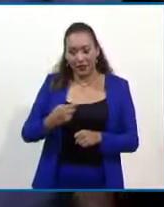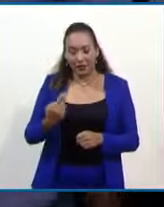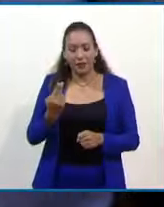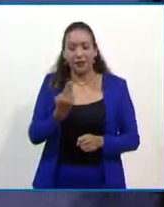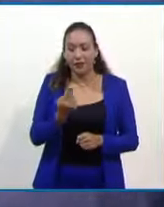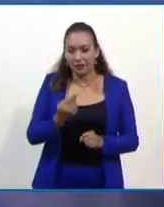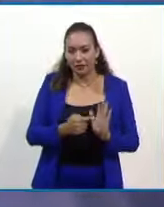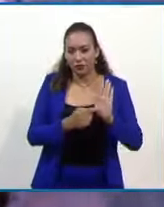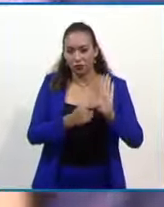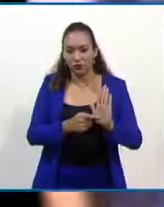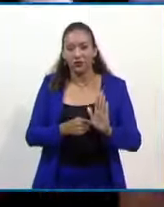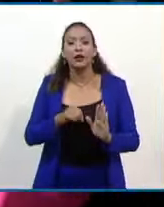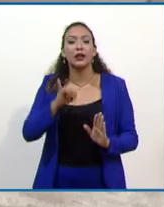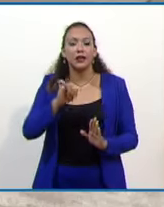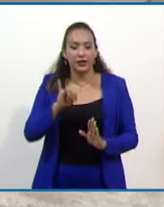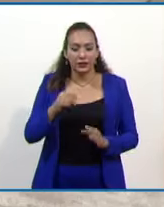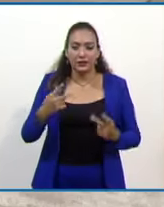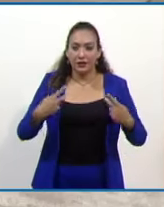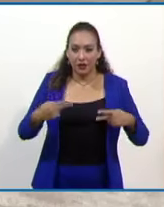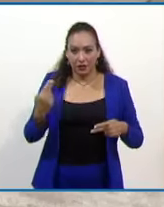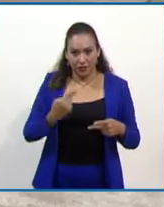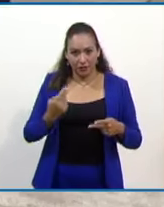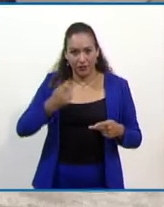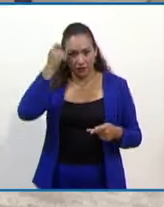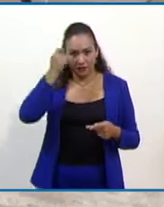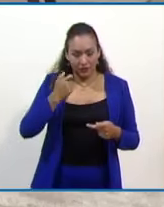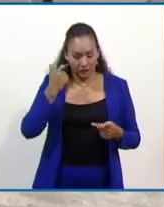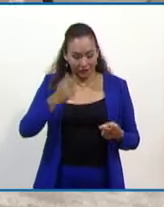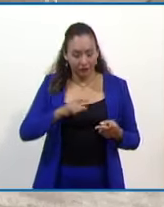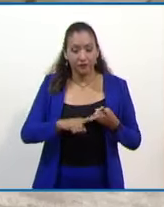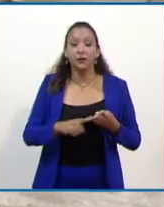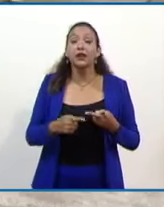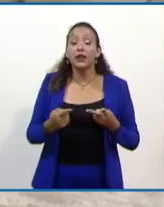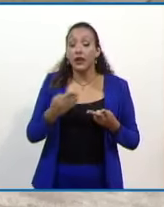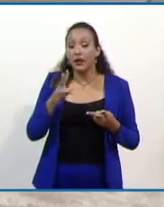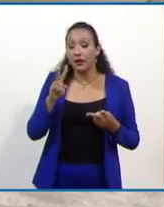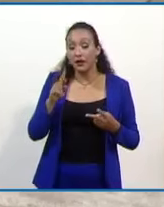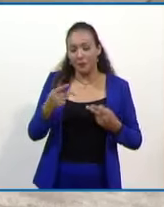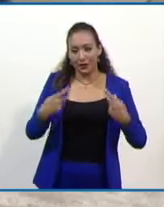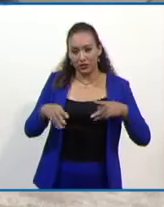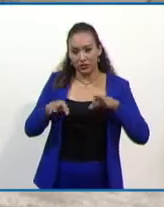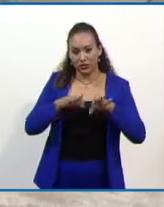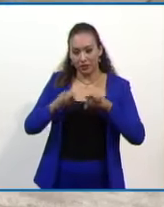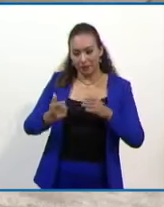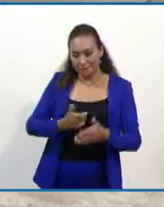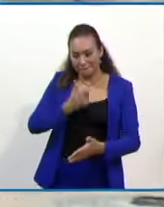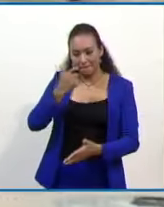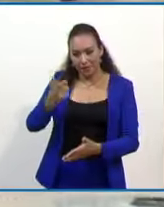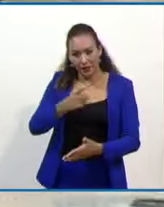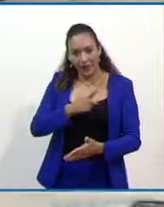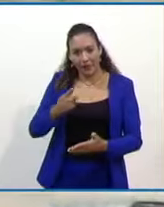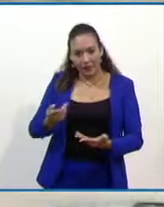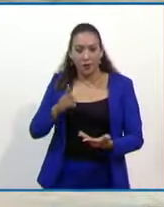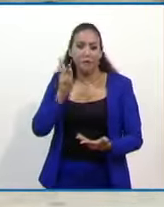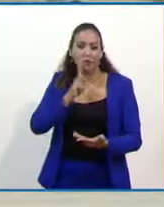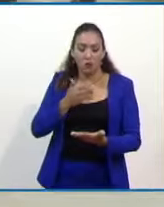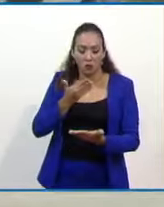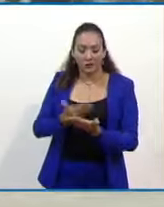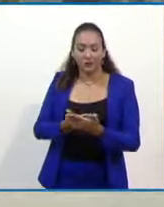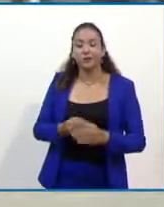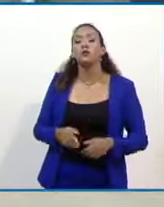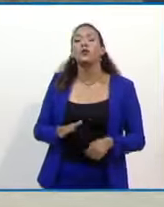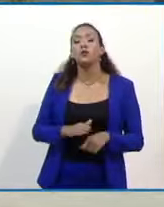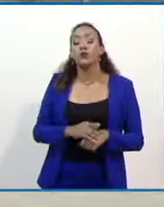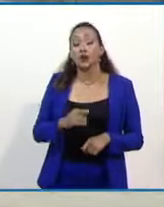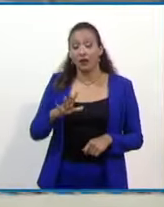recibirlos, mientras que a la deudora le corresponde probar que se los proporcionó. Explicó que tratándose de alimentos, se considera